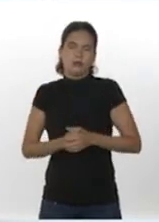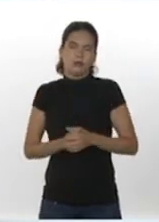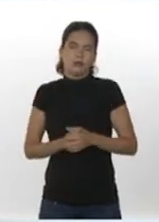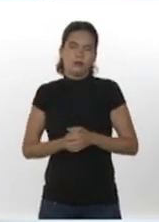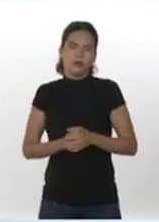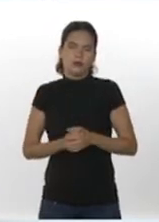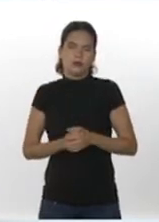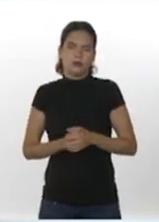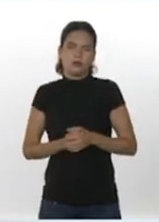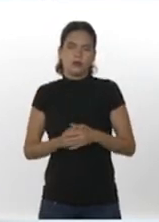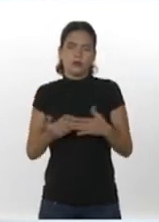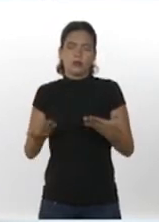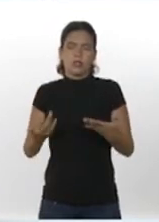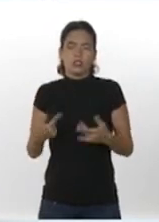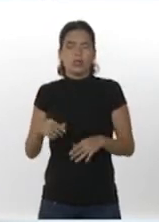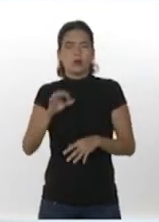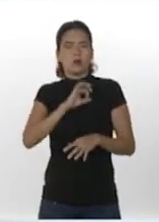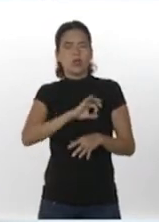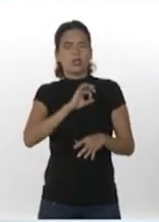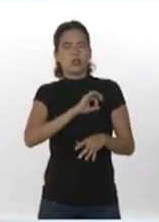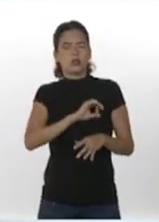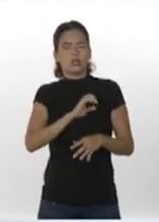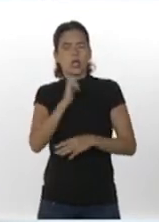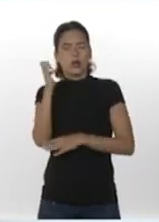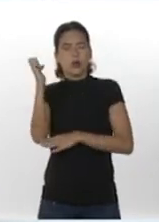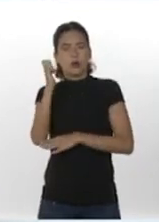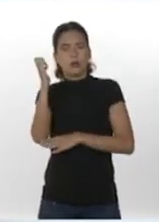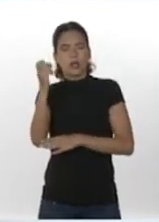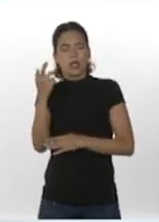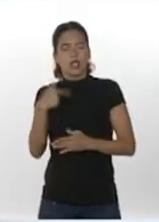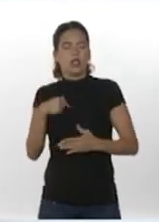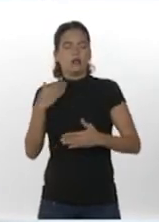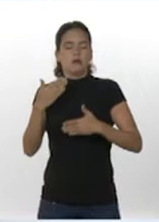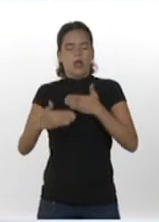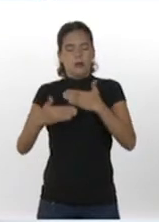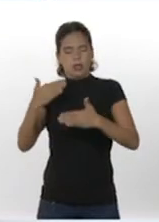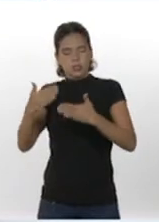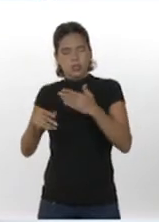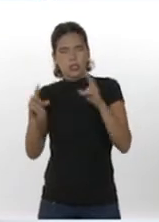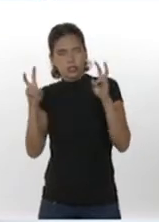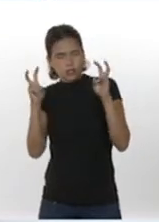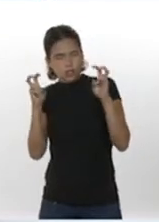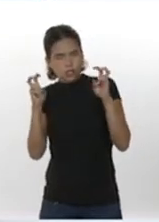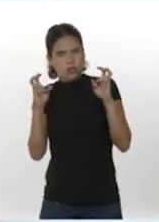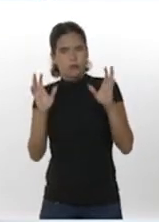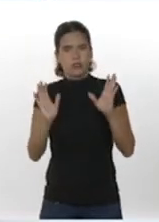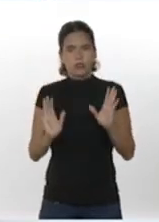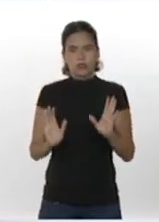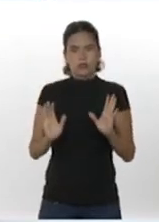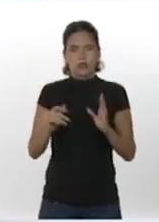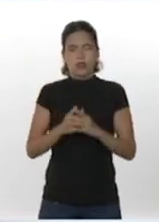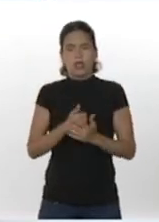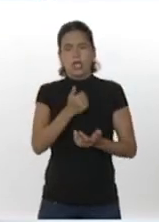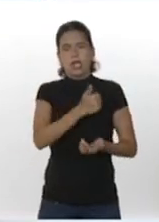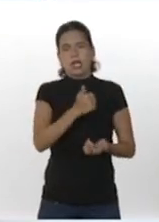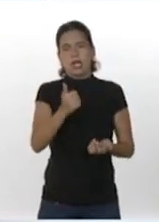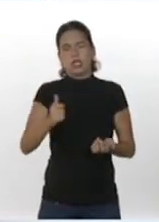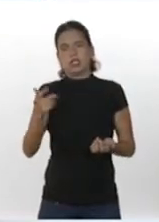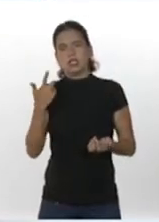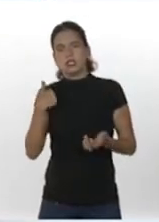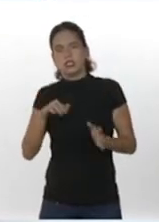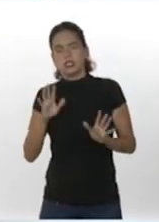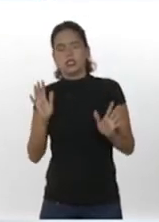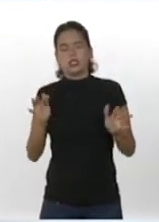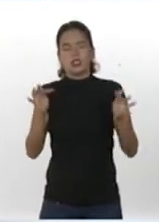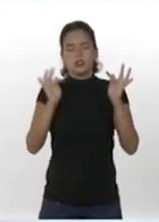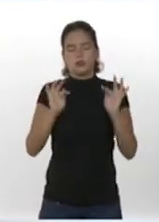sucede? Que como la sociedad europea era más avanzada, entre comillas, porque no eran más avanzados, cada quien tenía sus